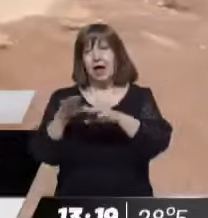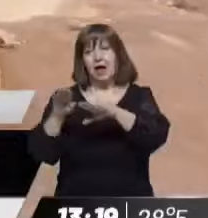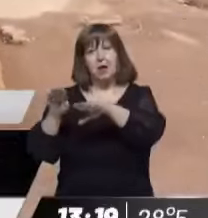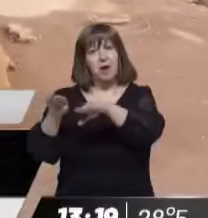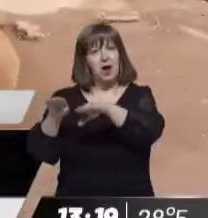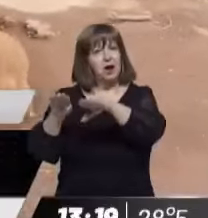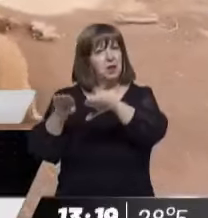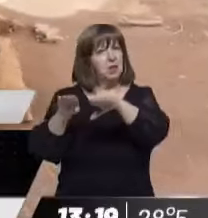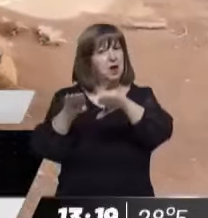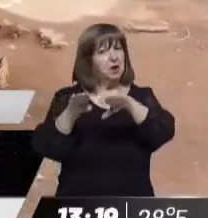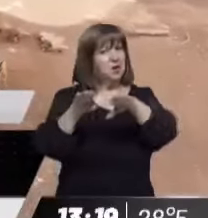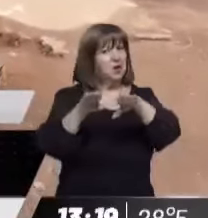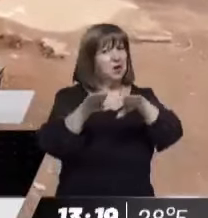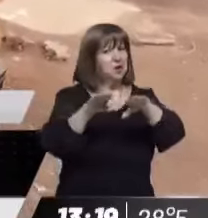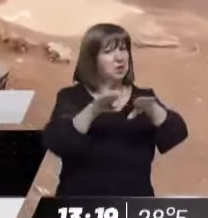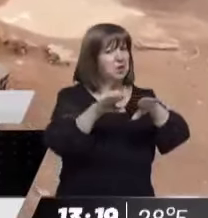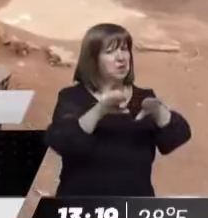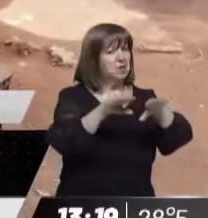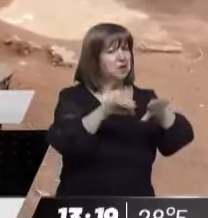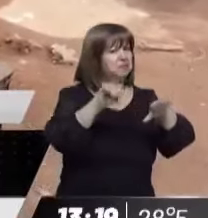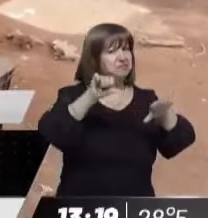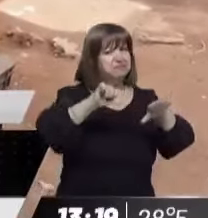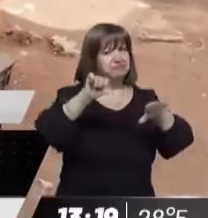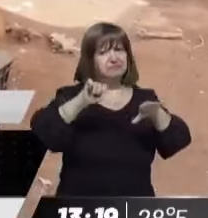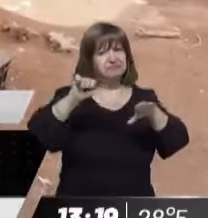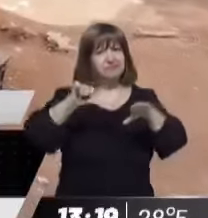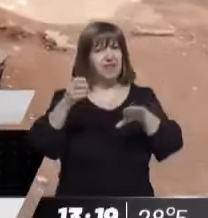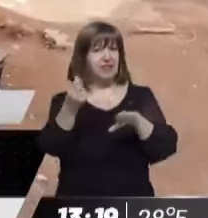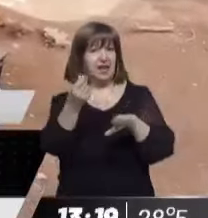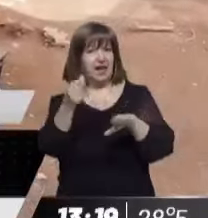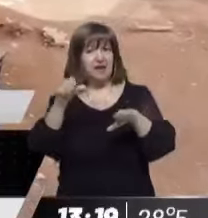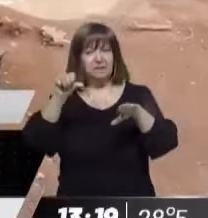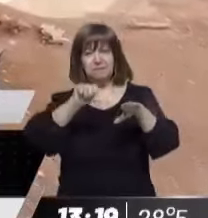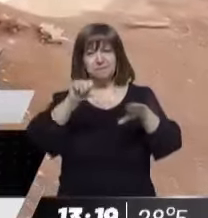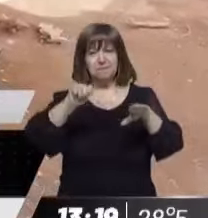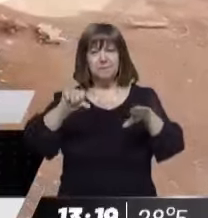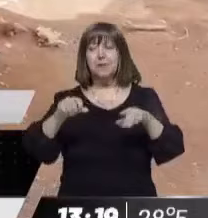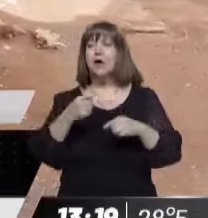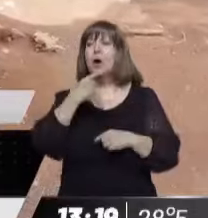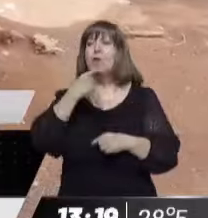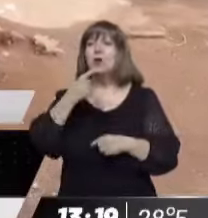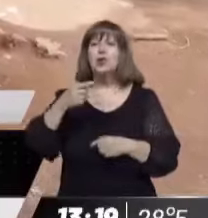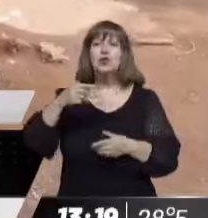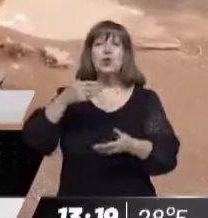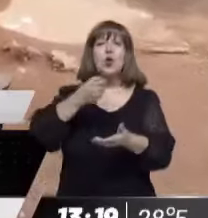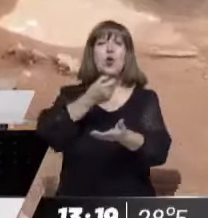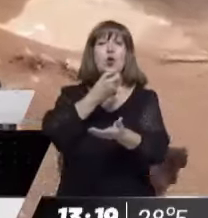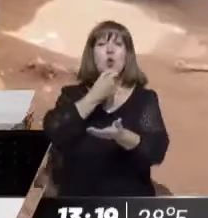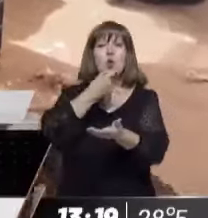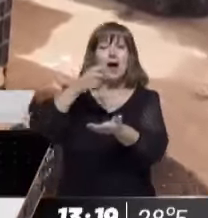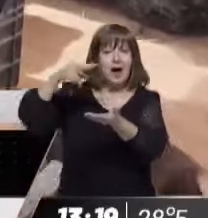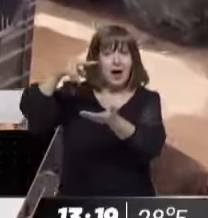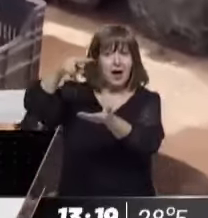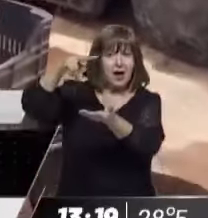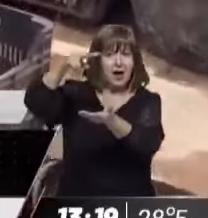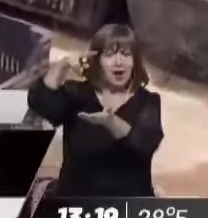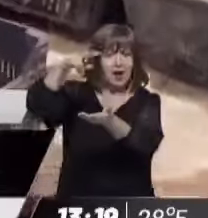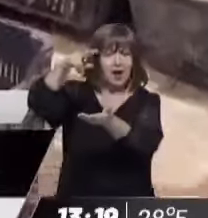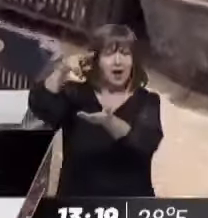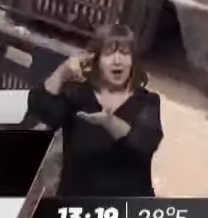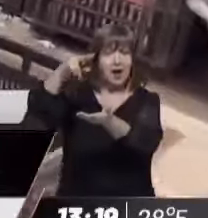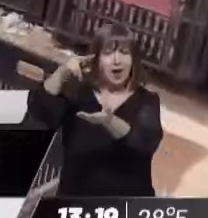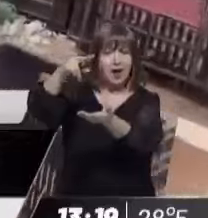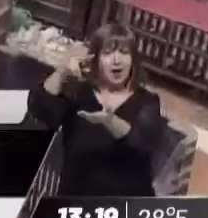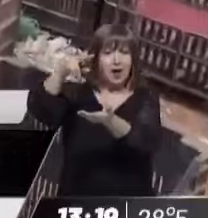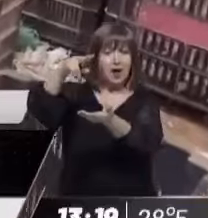La plantada... Todo está malo en ese sentido. Todo está mal. ¿La uva está un poco mejor que el ajo o no? No, la uva hasta ahora te